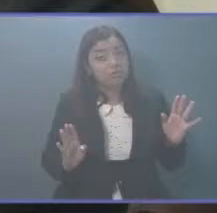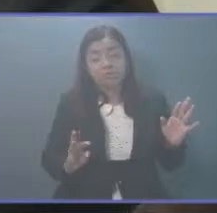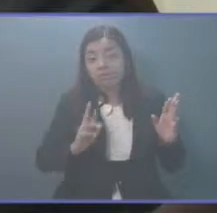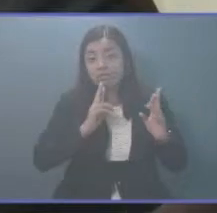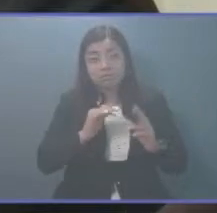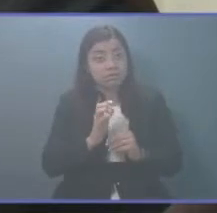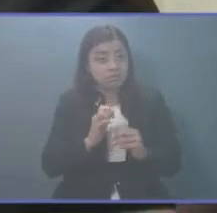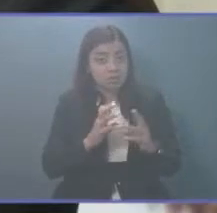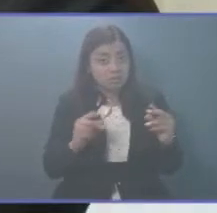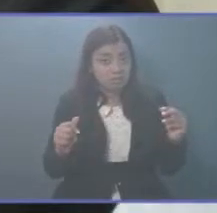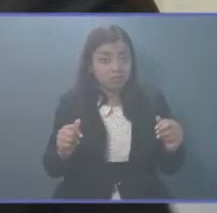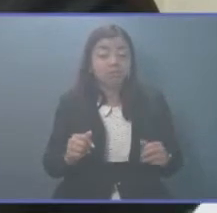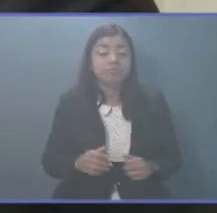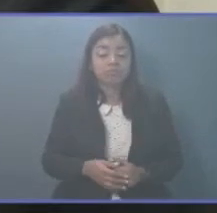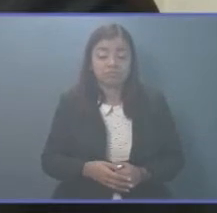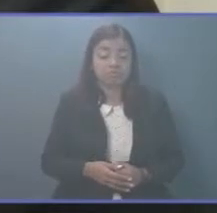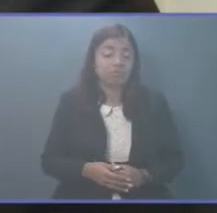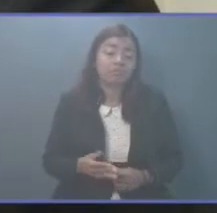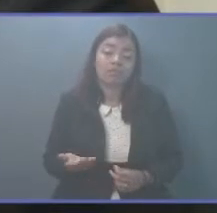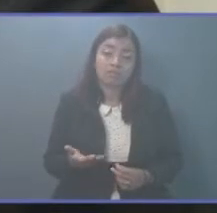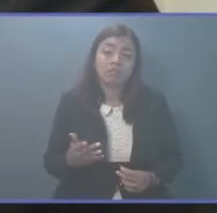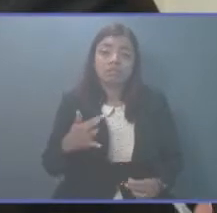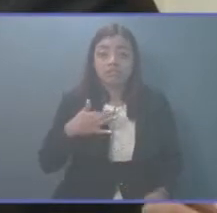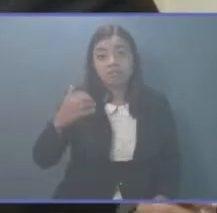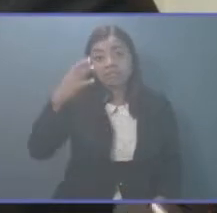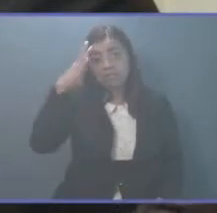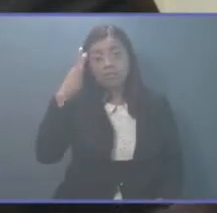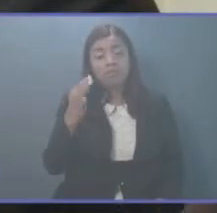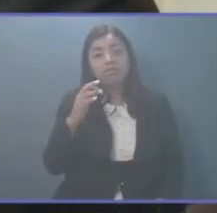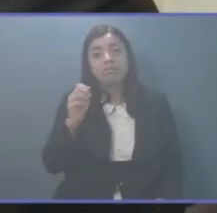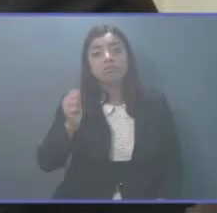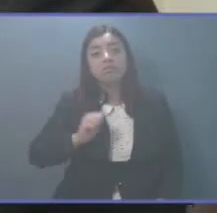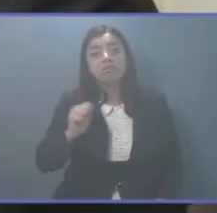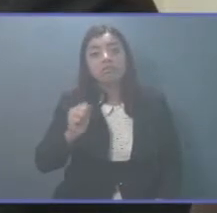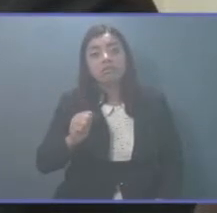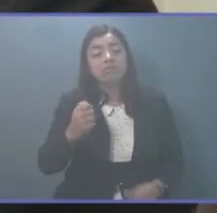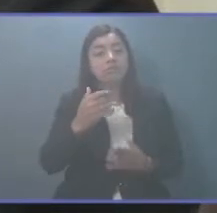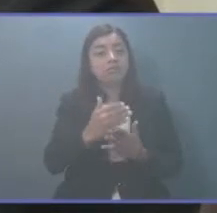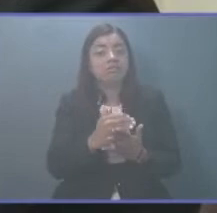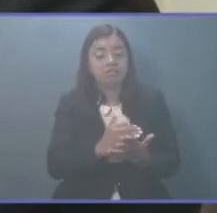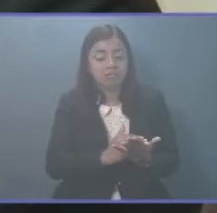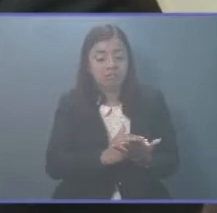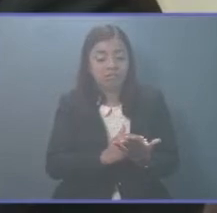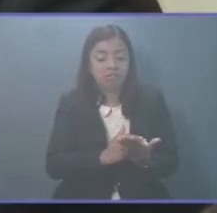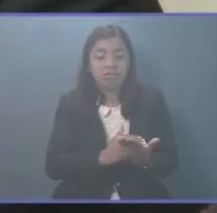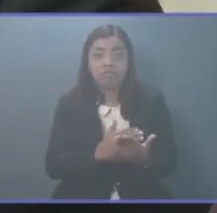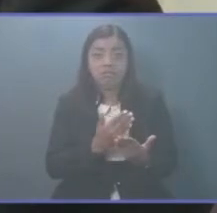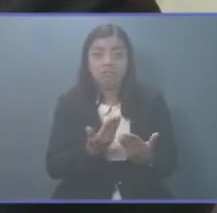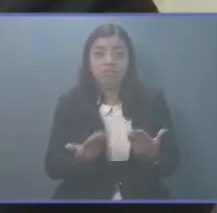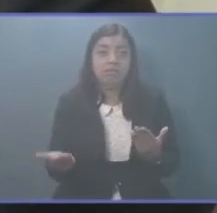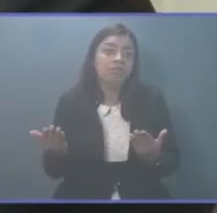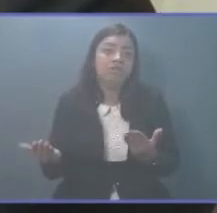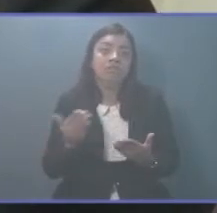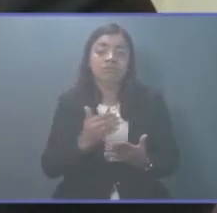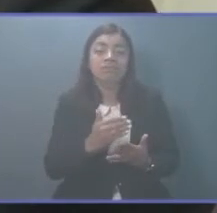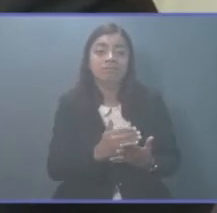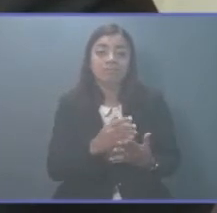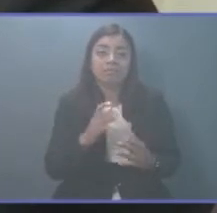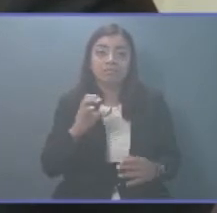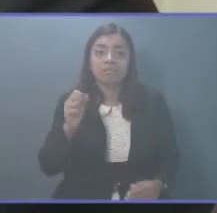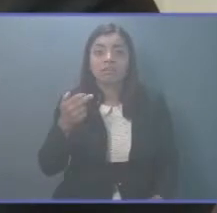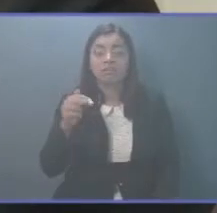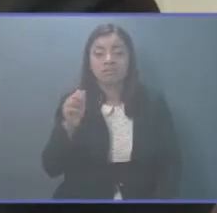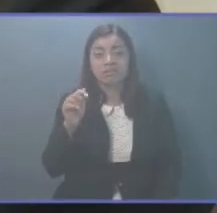solución a todos esos vacíos. Entonces yo creo, sí están tipificados, todo, el soborno está tipificado, el cohecho